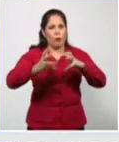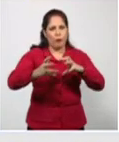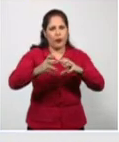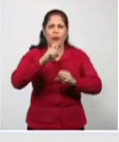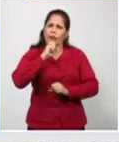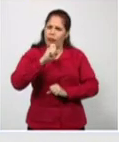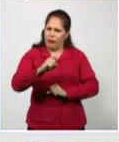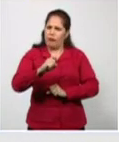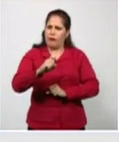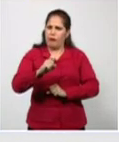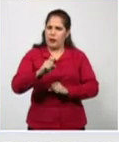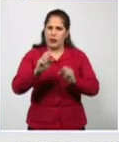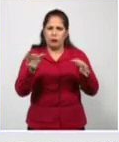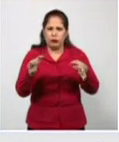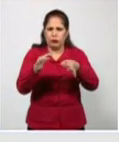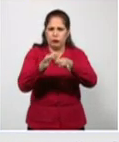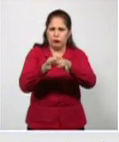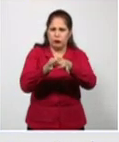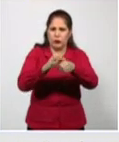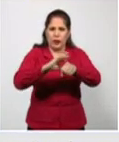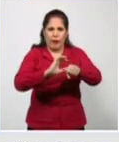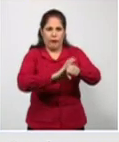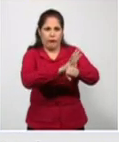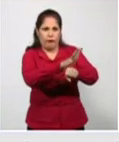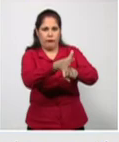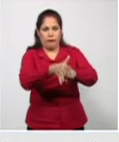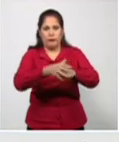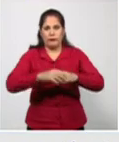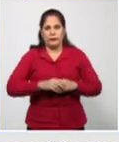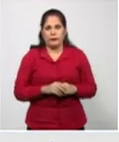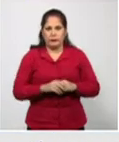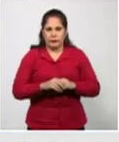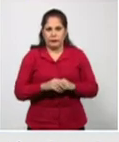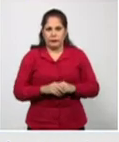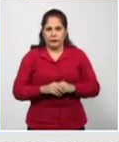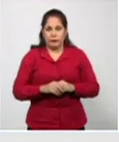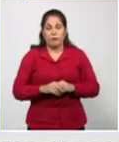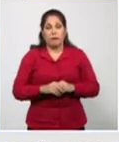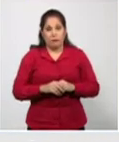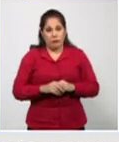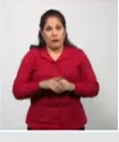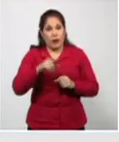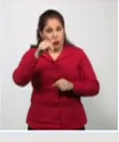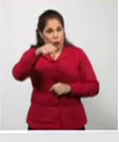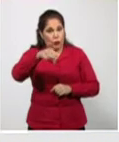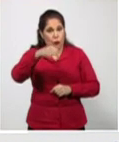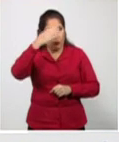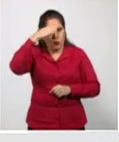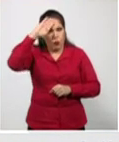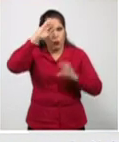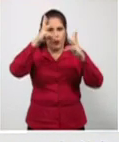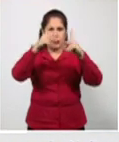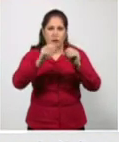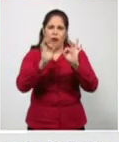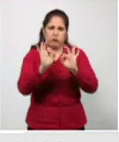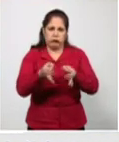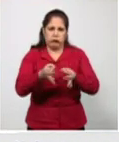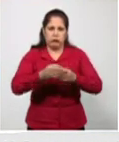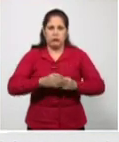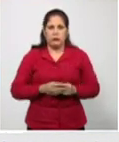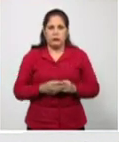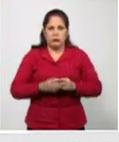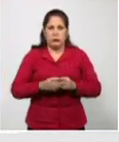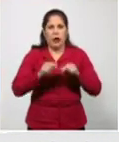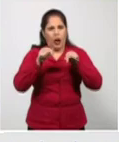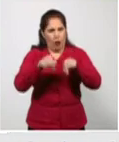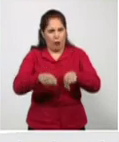difícil esta reducción. Este es el comportamiento de Cuba. Ahora, vamos a